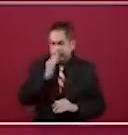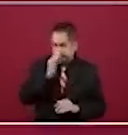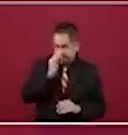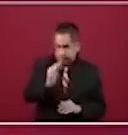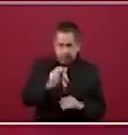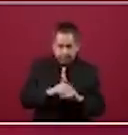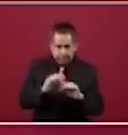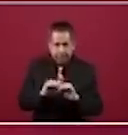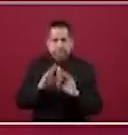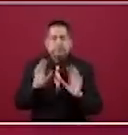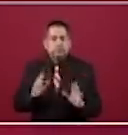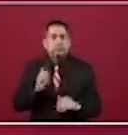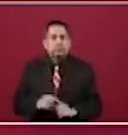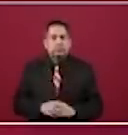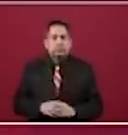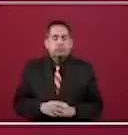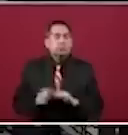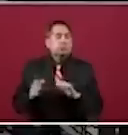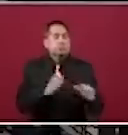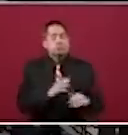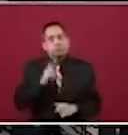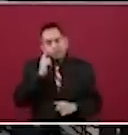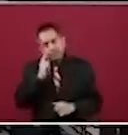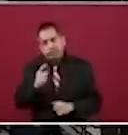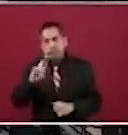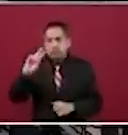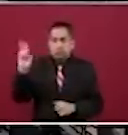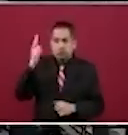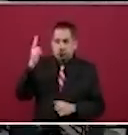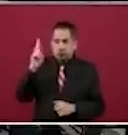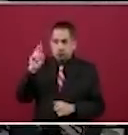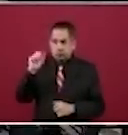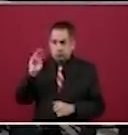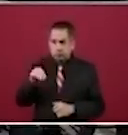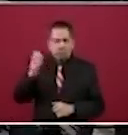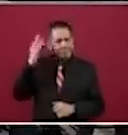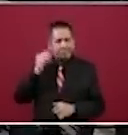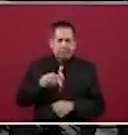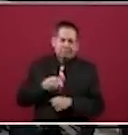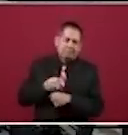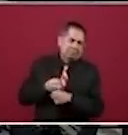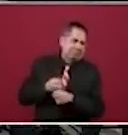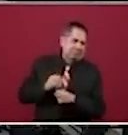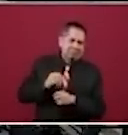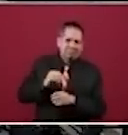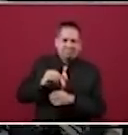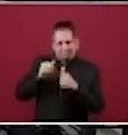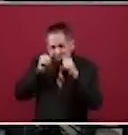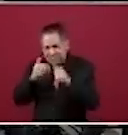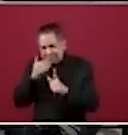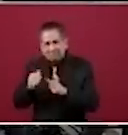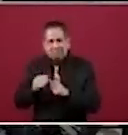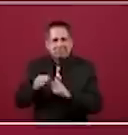quede de manifiesto. Miren, la UNAM fue muy maltratada en este periodo